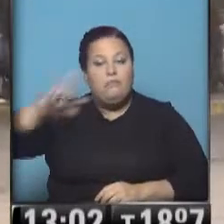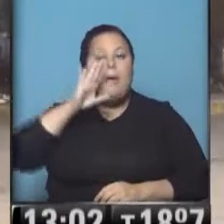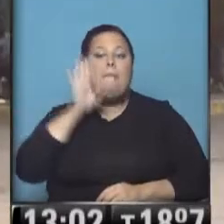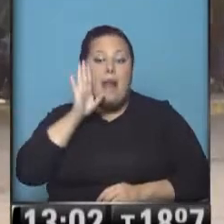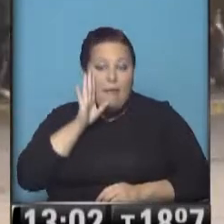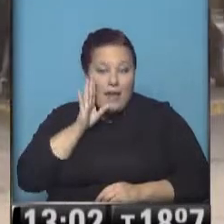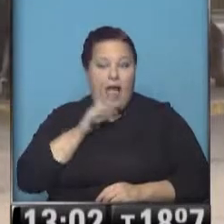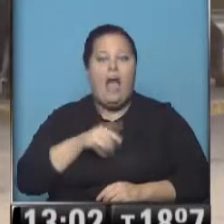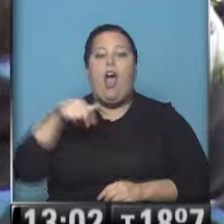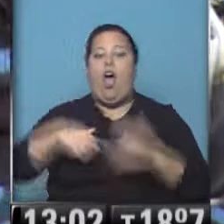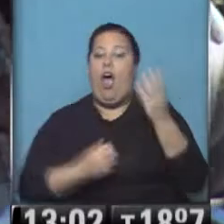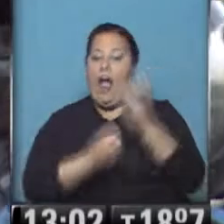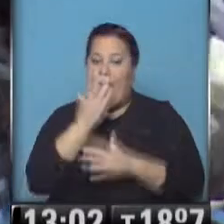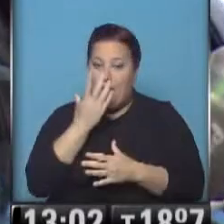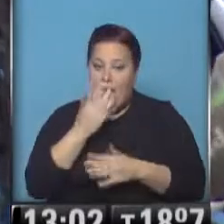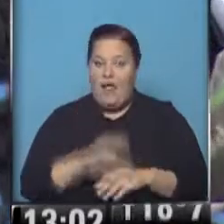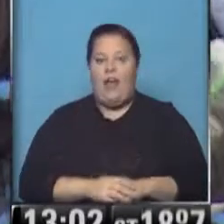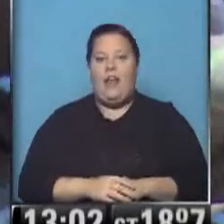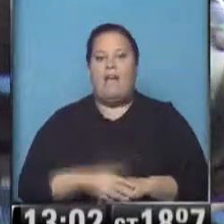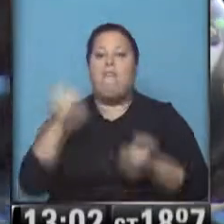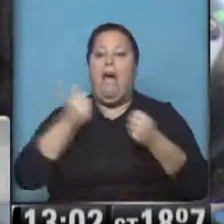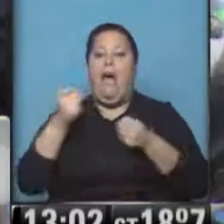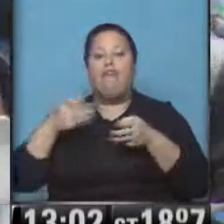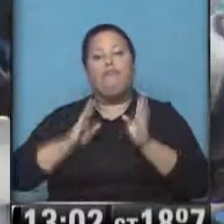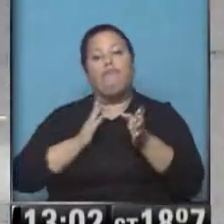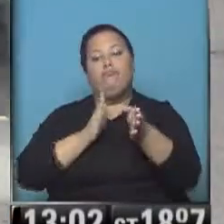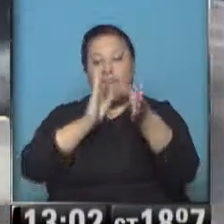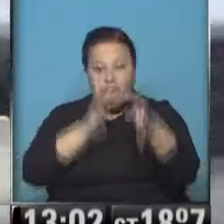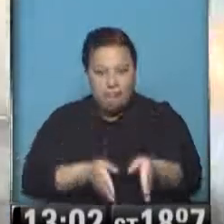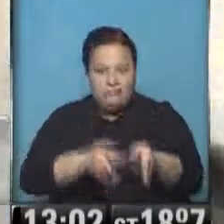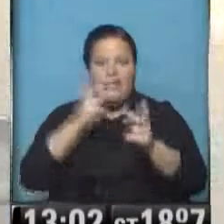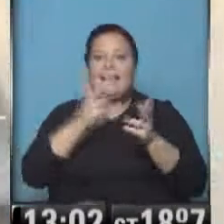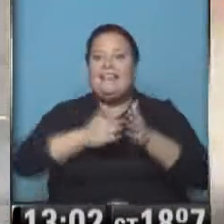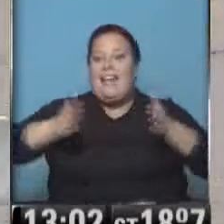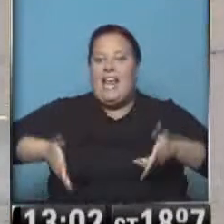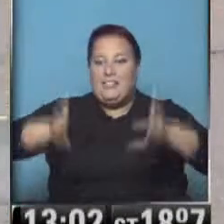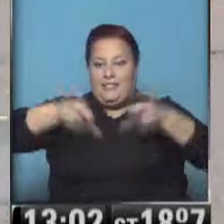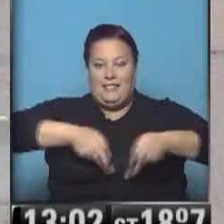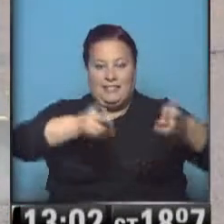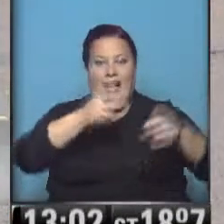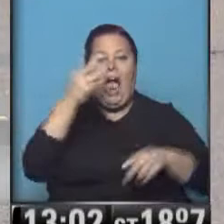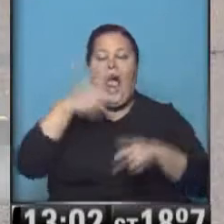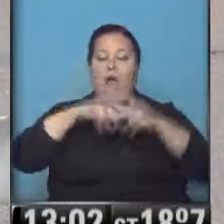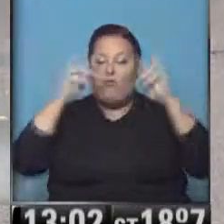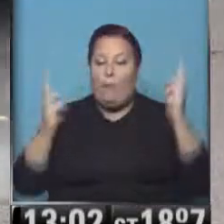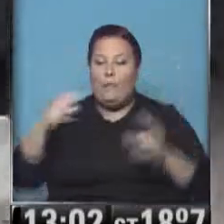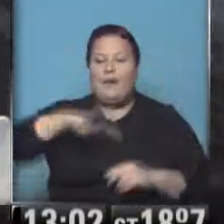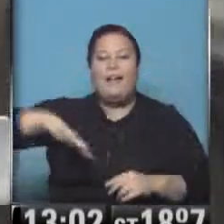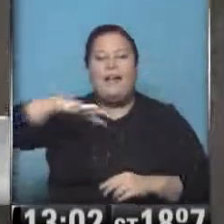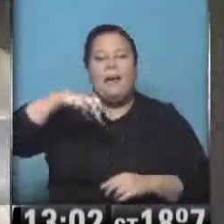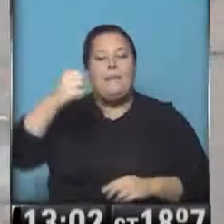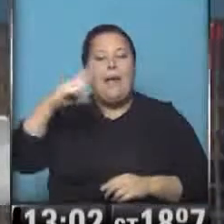Panamericana esta mañana, donde estacionaron sus autos sobre los tres carriles de la autopista a la altura de General Pacheco